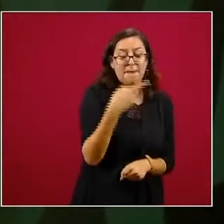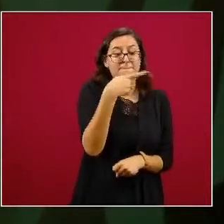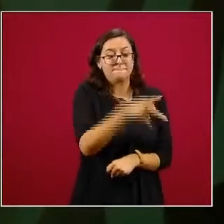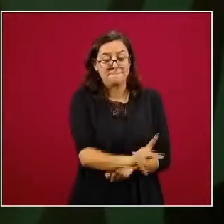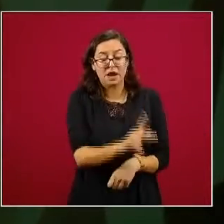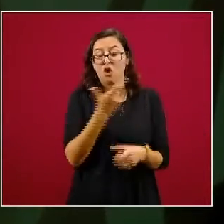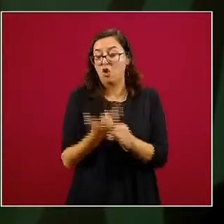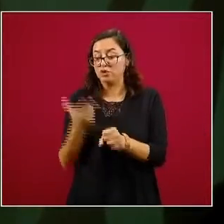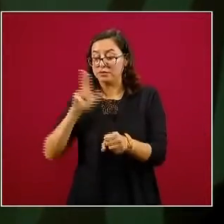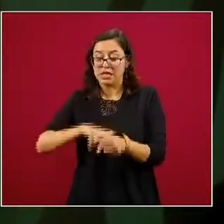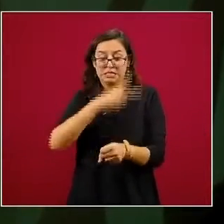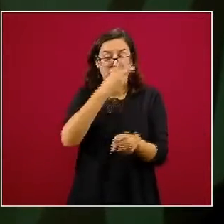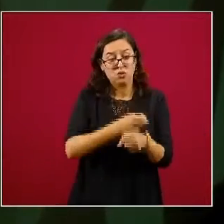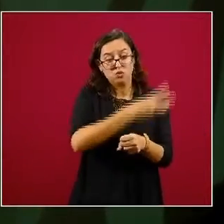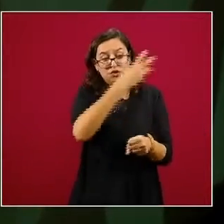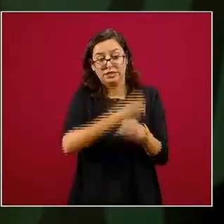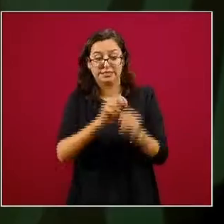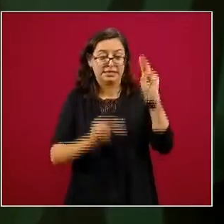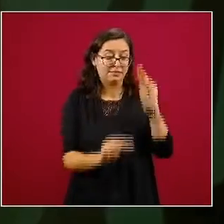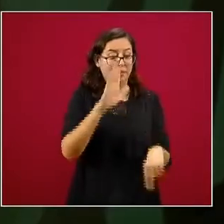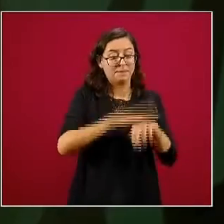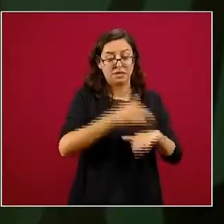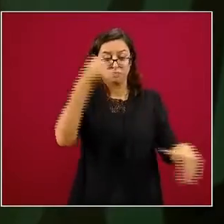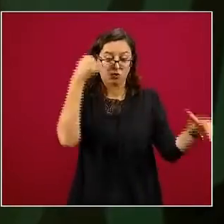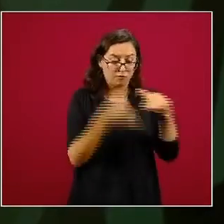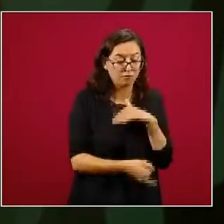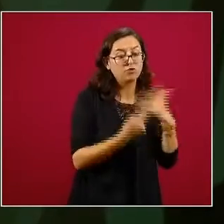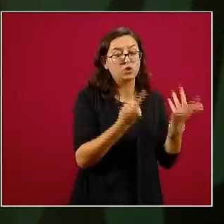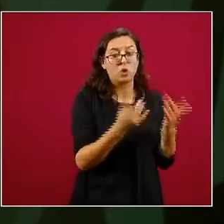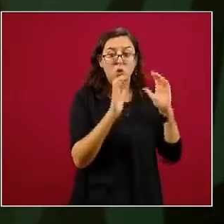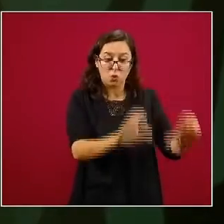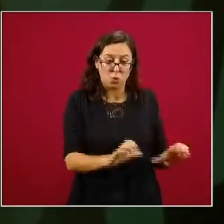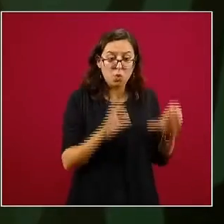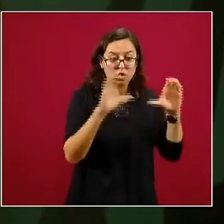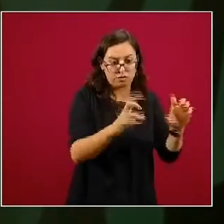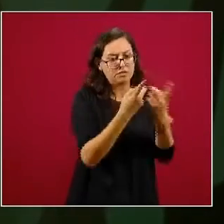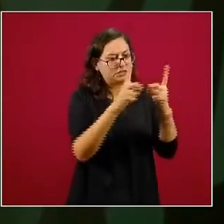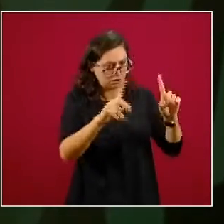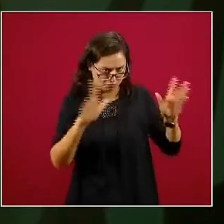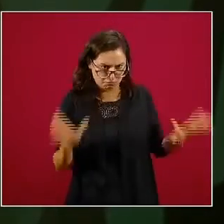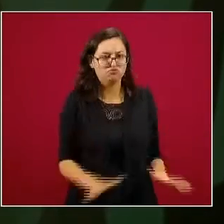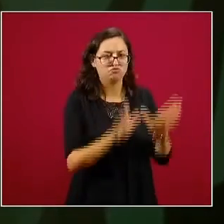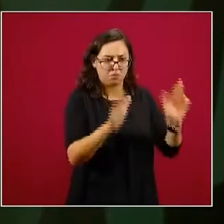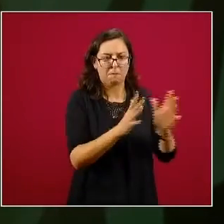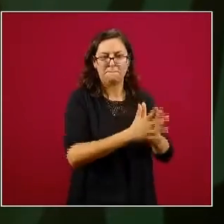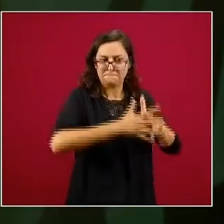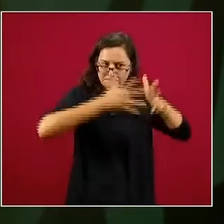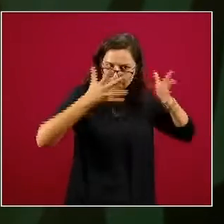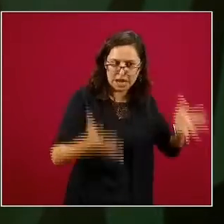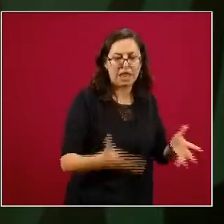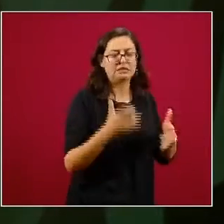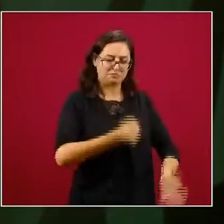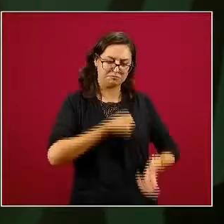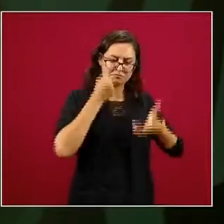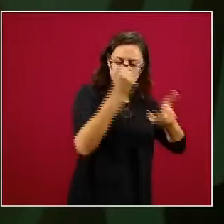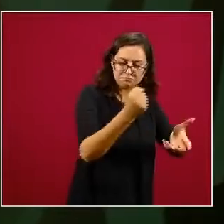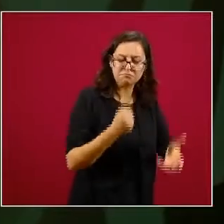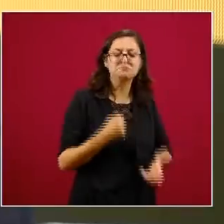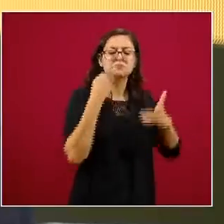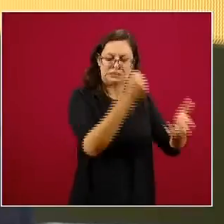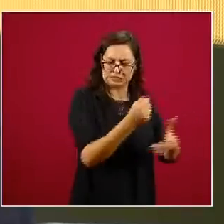vidas detectando casos sospechosos de COVID en la comunidad, identificando los signos de alerta temprana de gravedad en